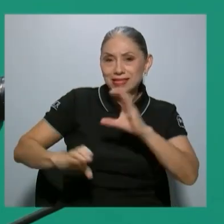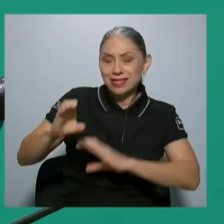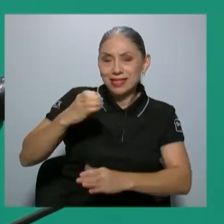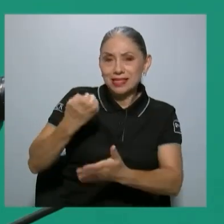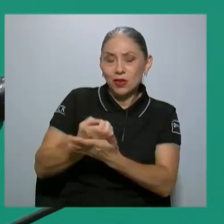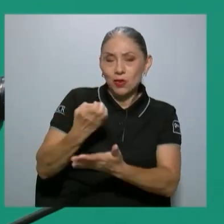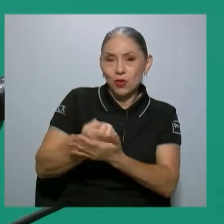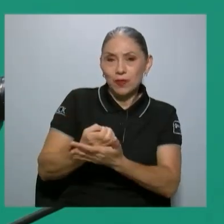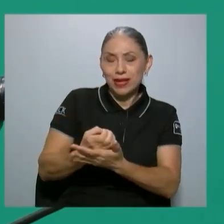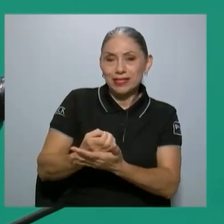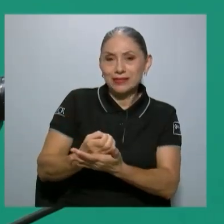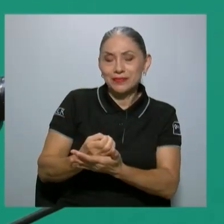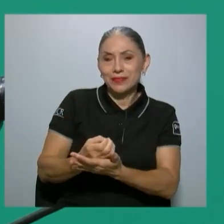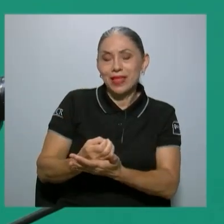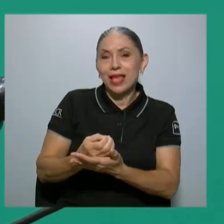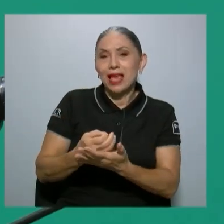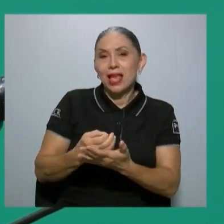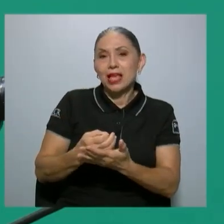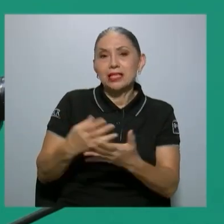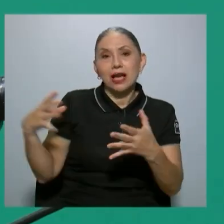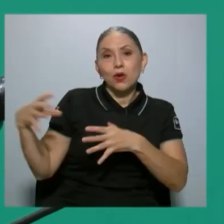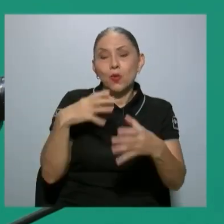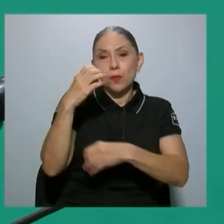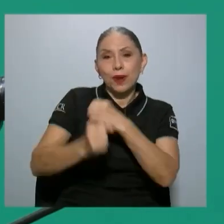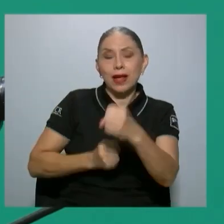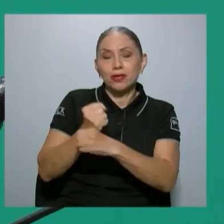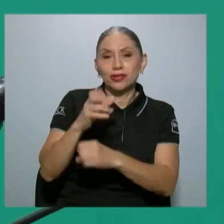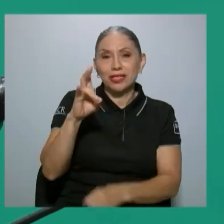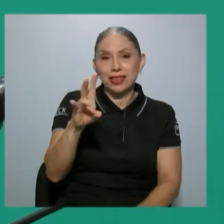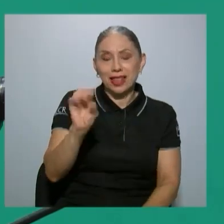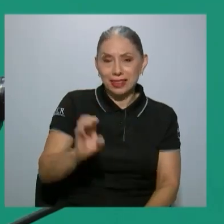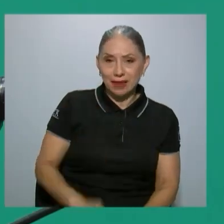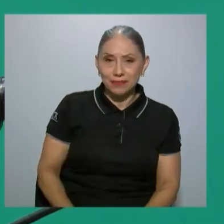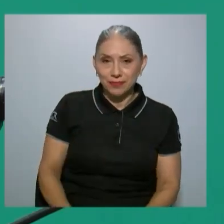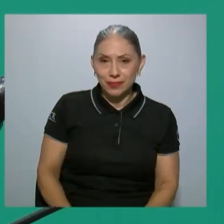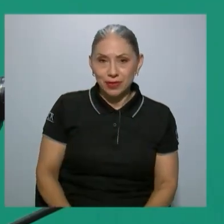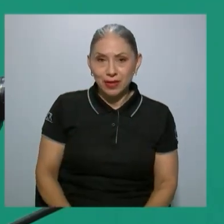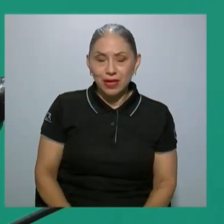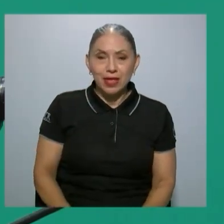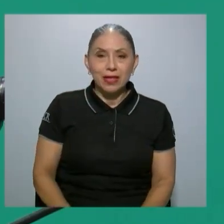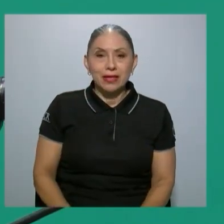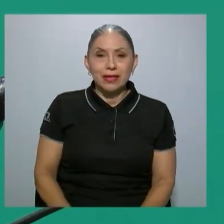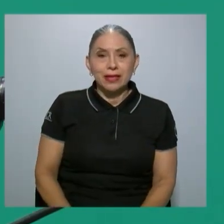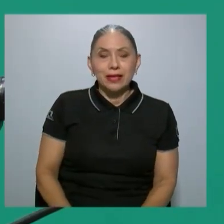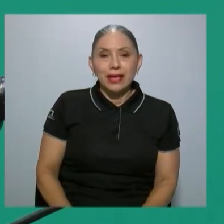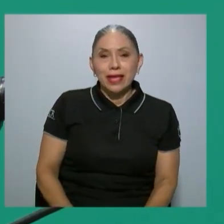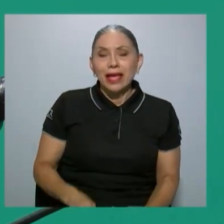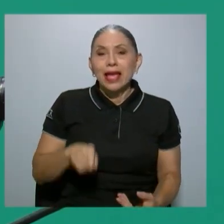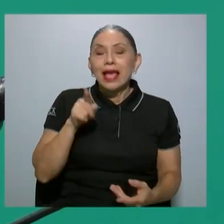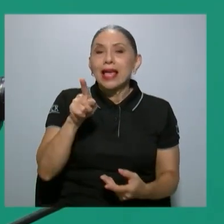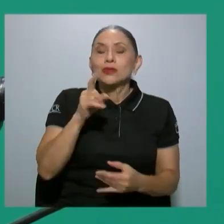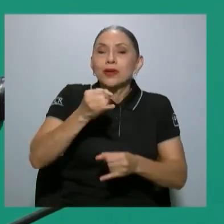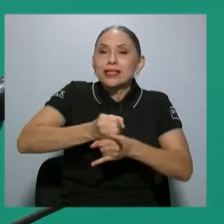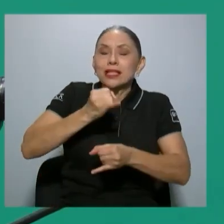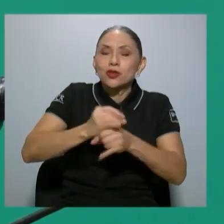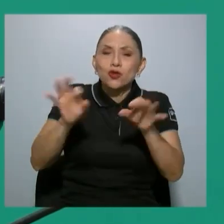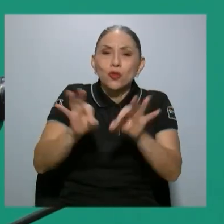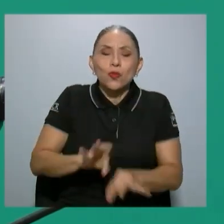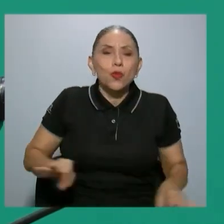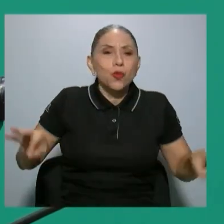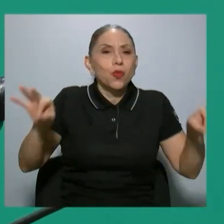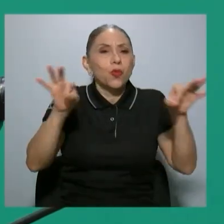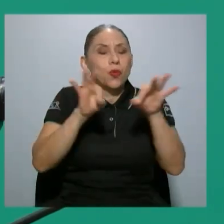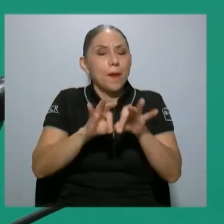cumpla 70 años. Ha sido una institución clave para la